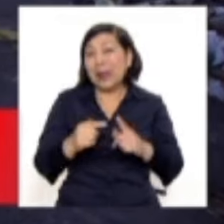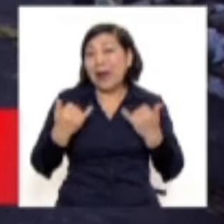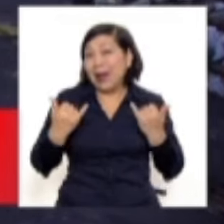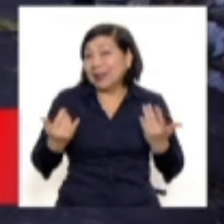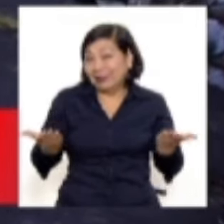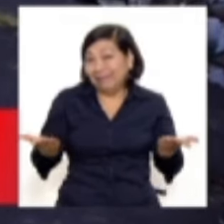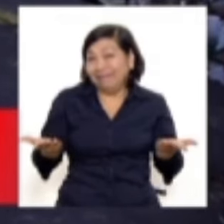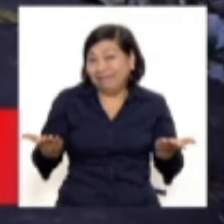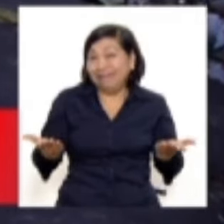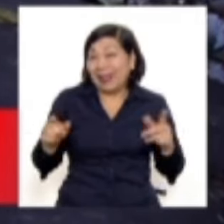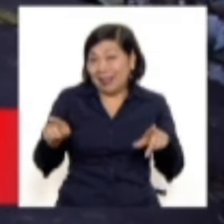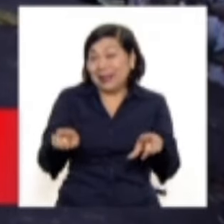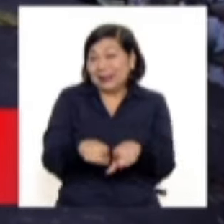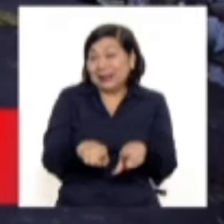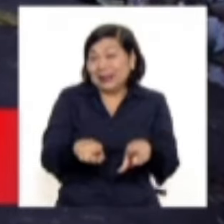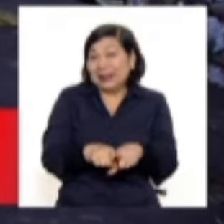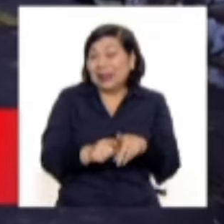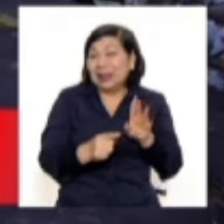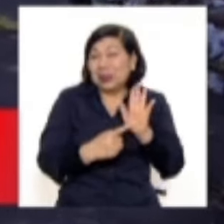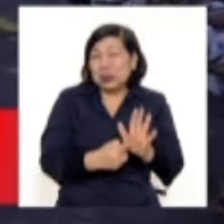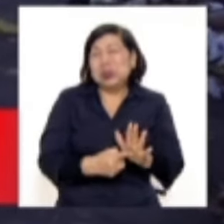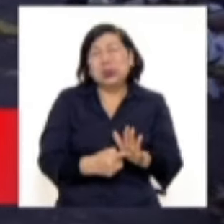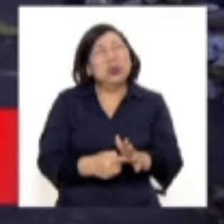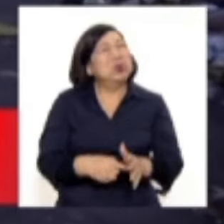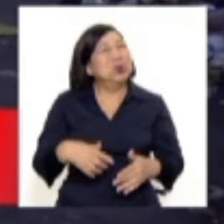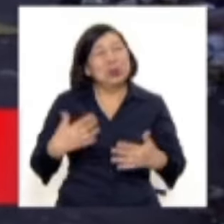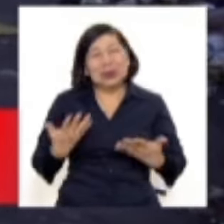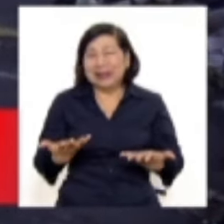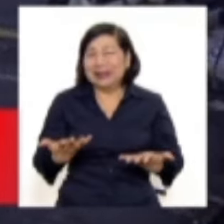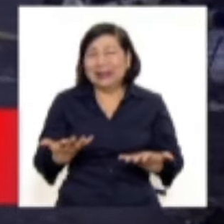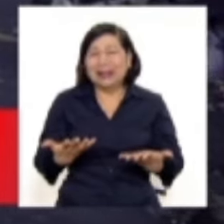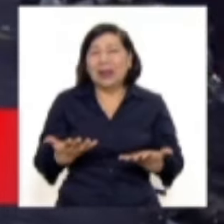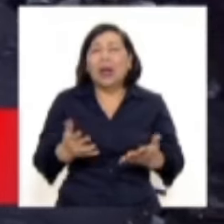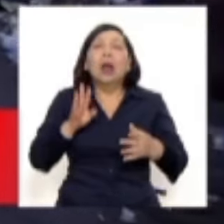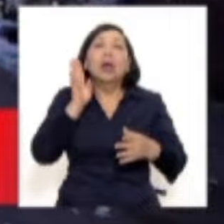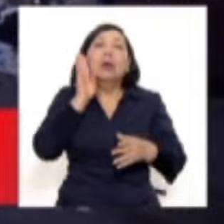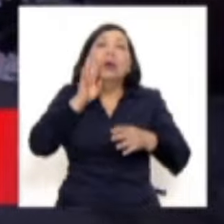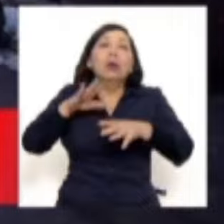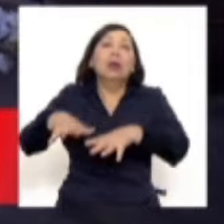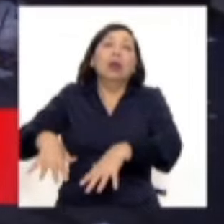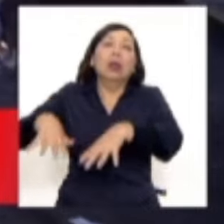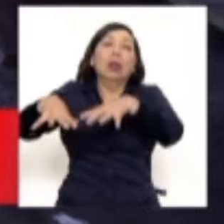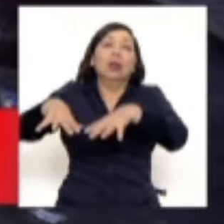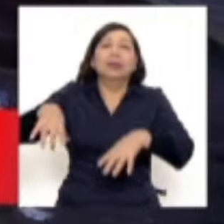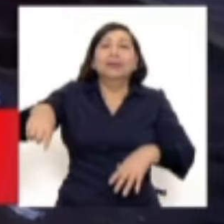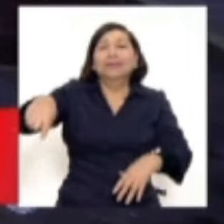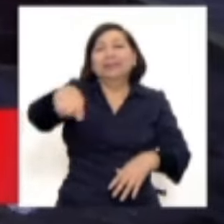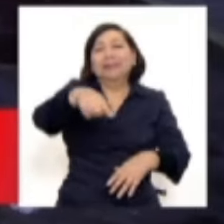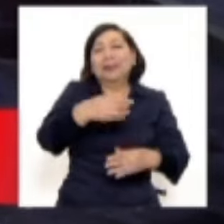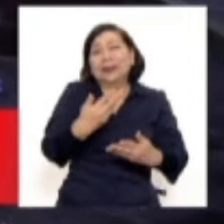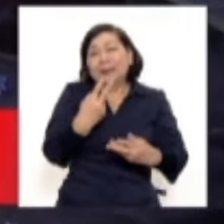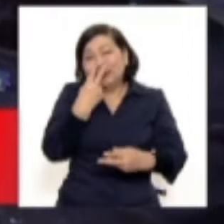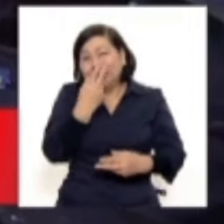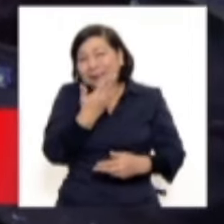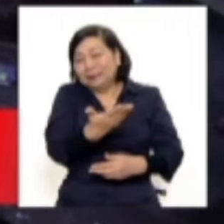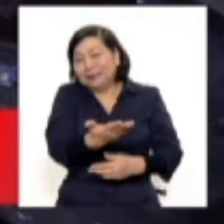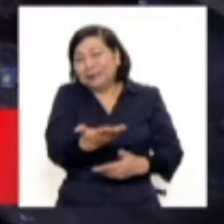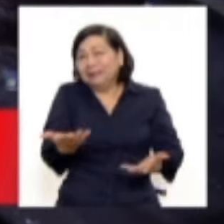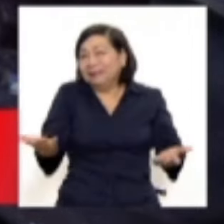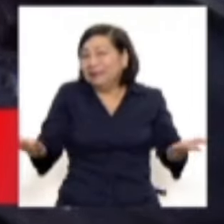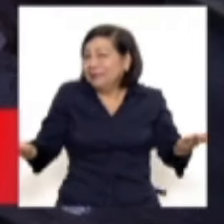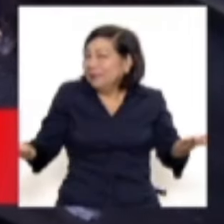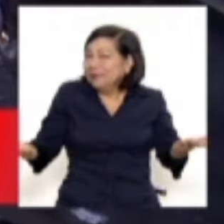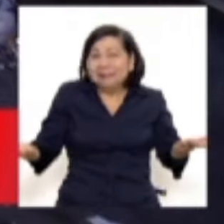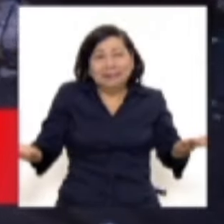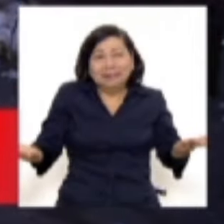aquí también se han presentado daños colaterales, como es la basura que han dejado los hinchas. Desafortunadamente,